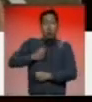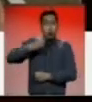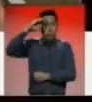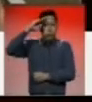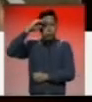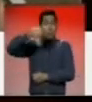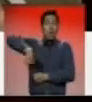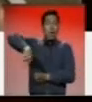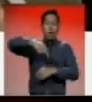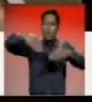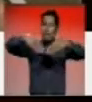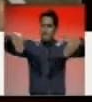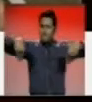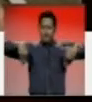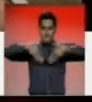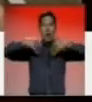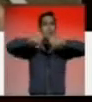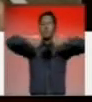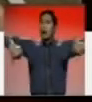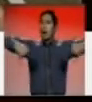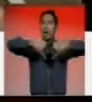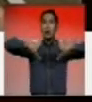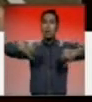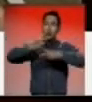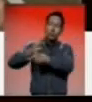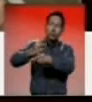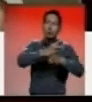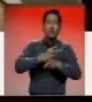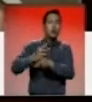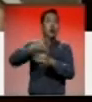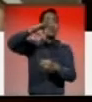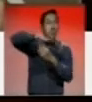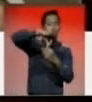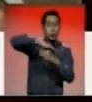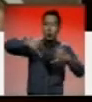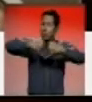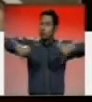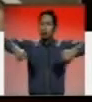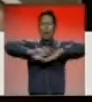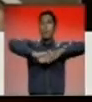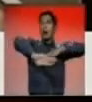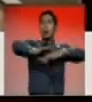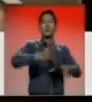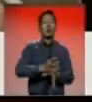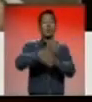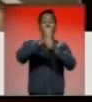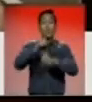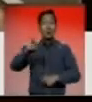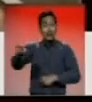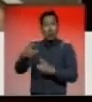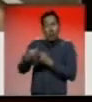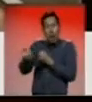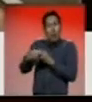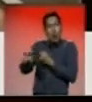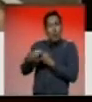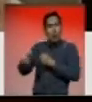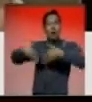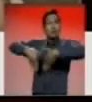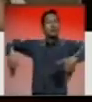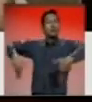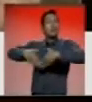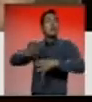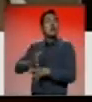perímetro de seguridad en torno al cn y en torno a las juntas provinciales para el conteo de votos o el escaneo de las actas